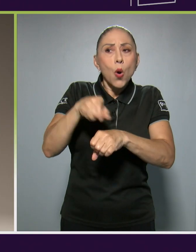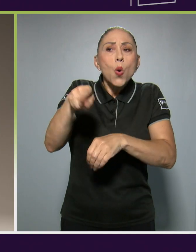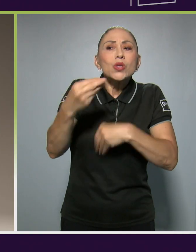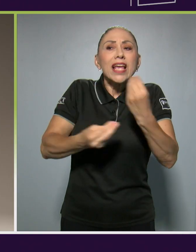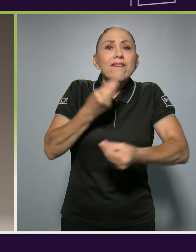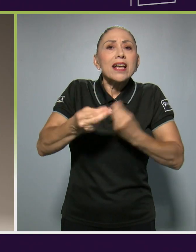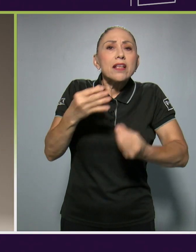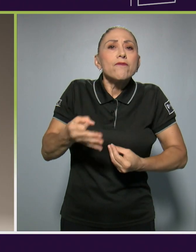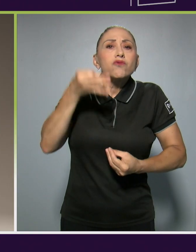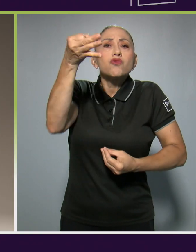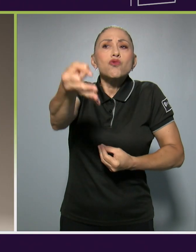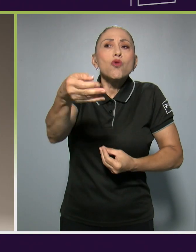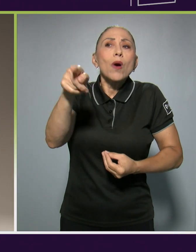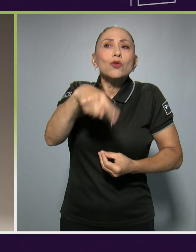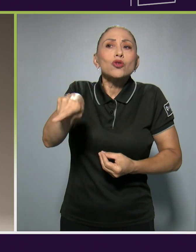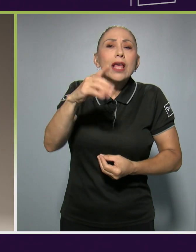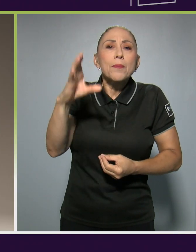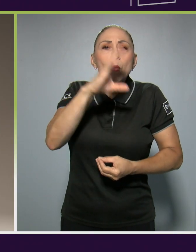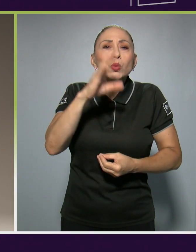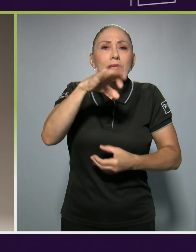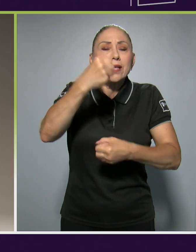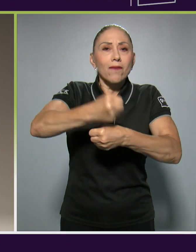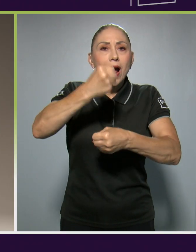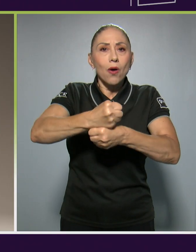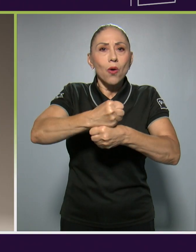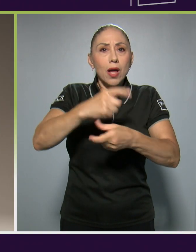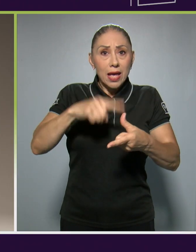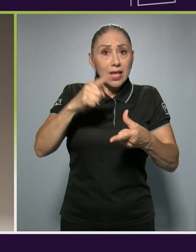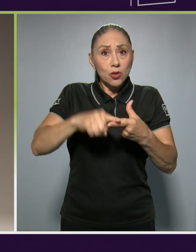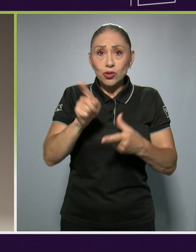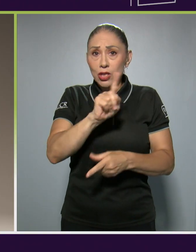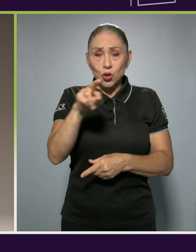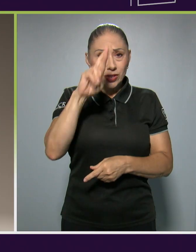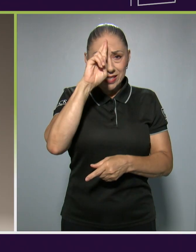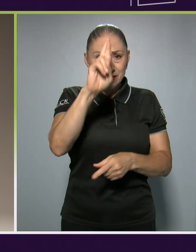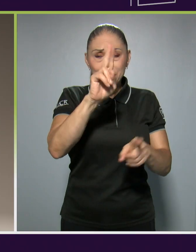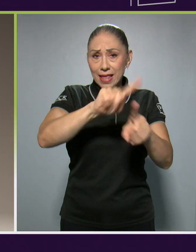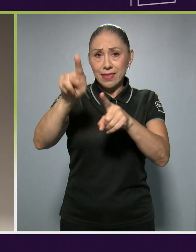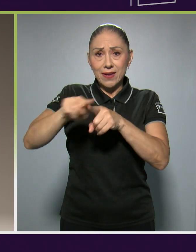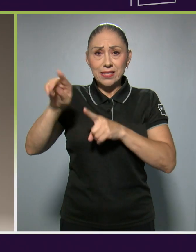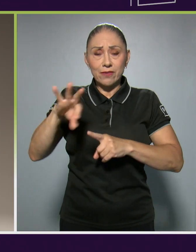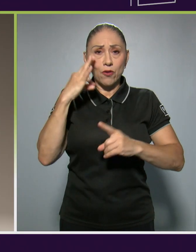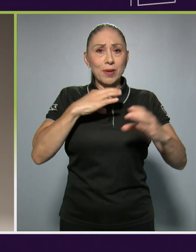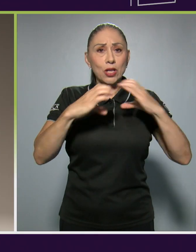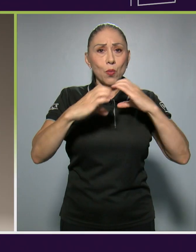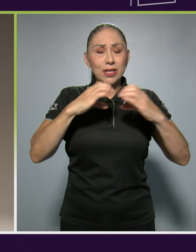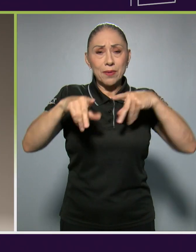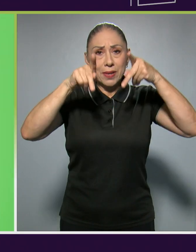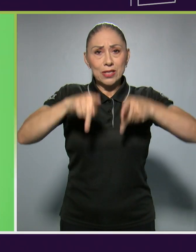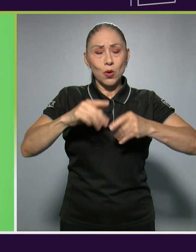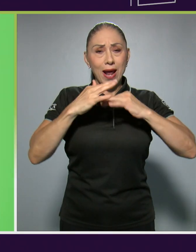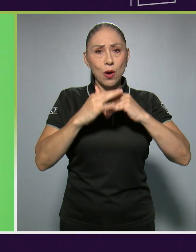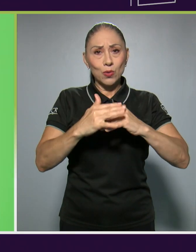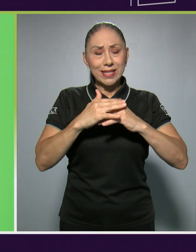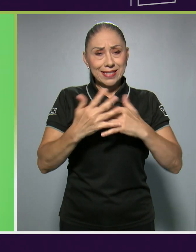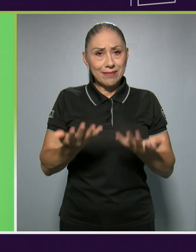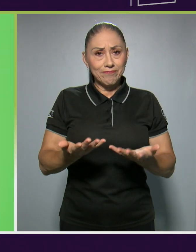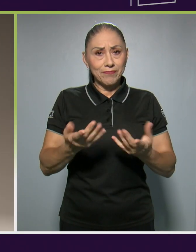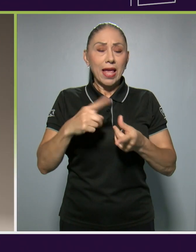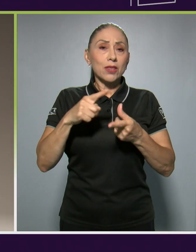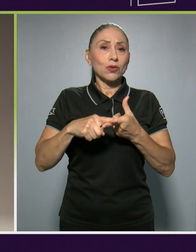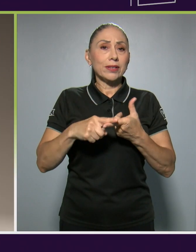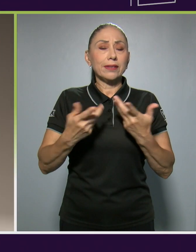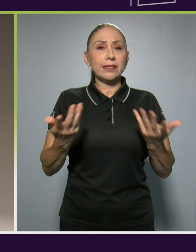a un trabajo? En ese sentido, no se están respetando las diversas formas de comunicación que tiene una persona autista. Por lo